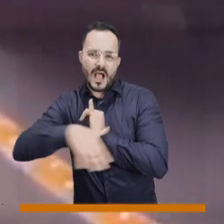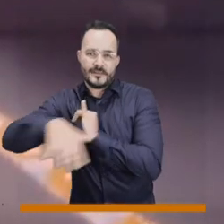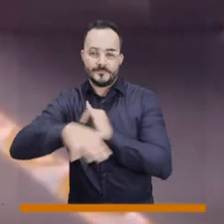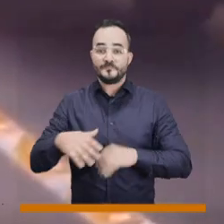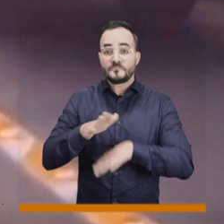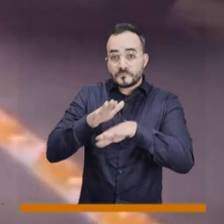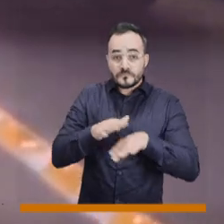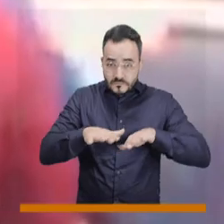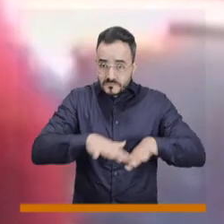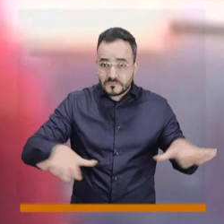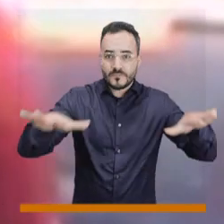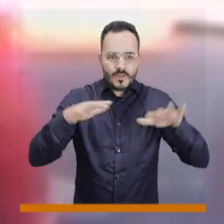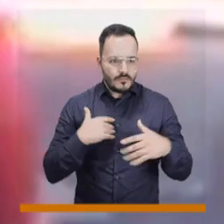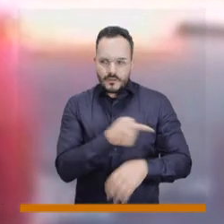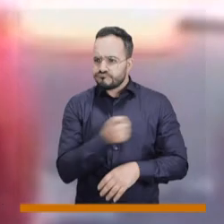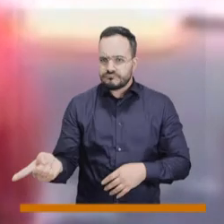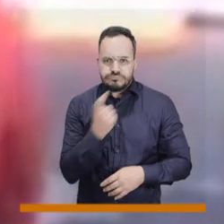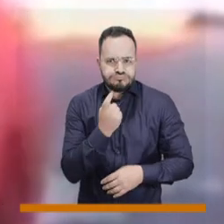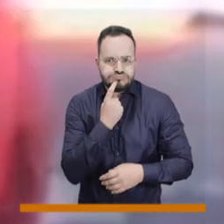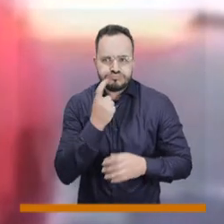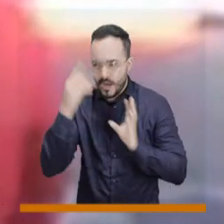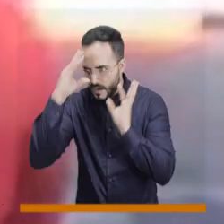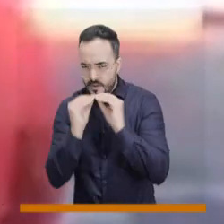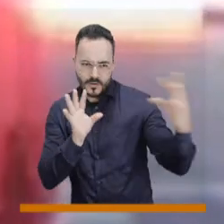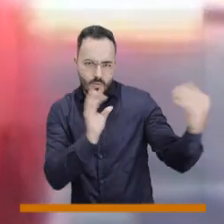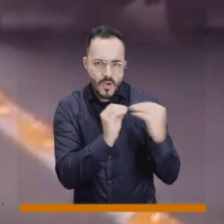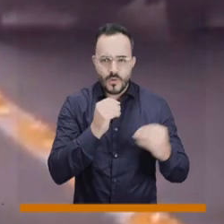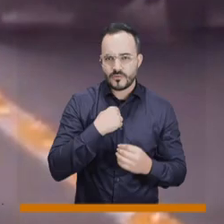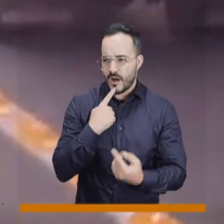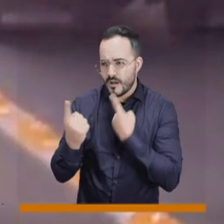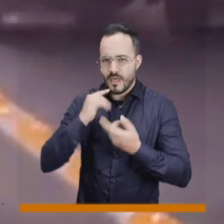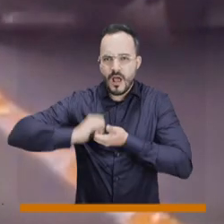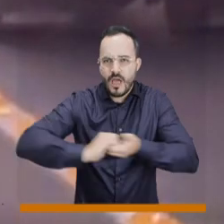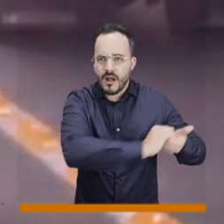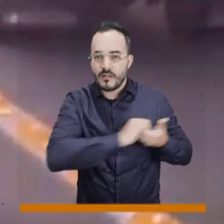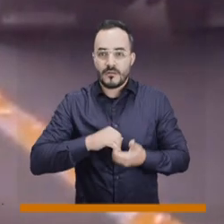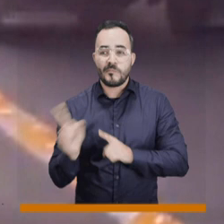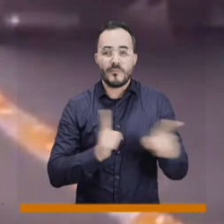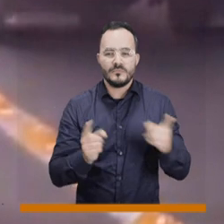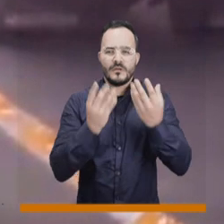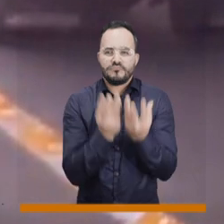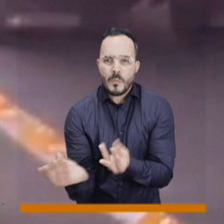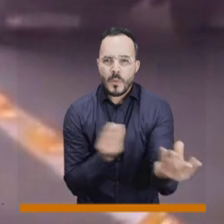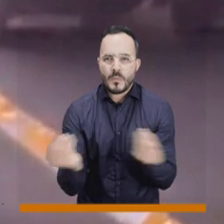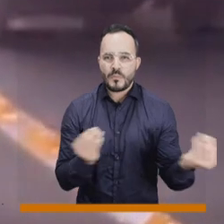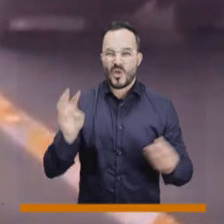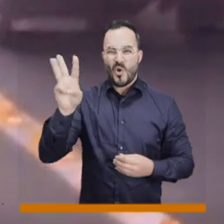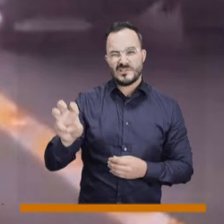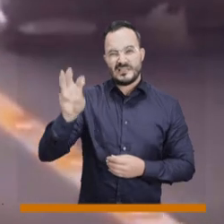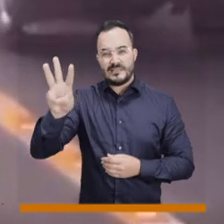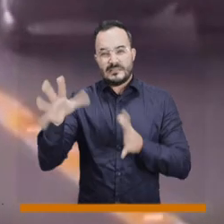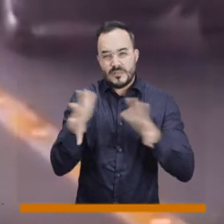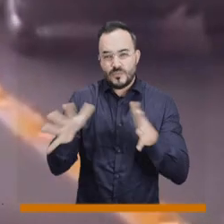criminal tiene la capacidad de aliarse entre ellos mismos y sus estructuras, dominan 83 grupos